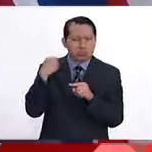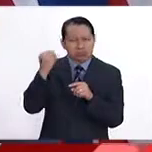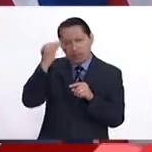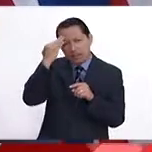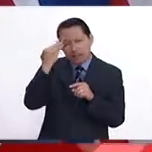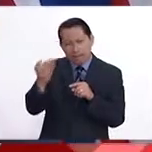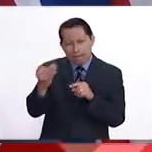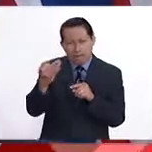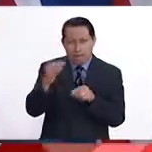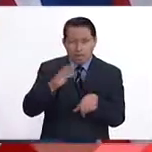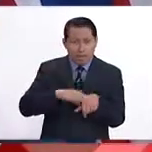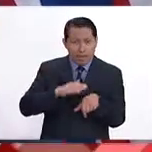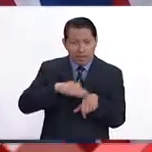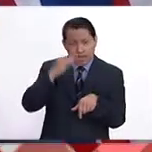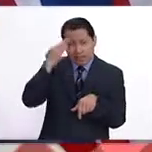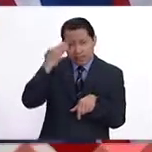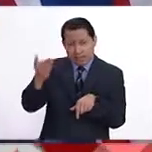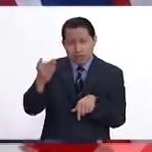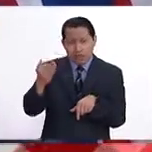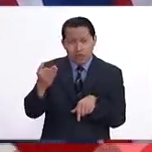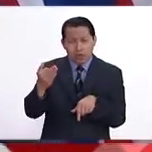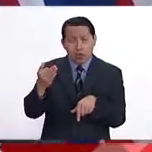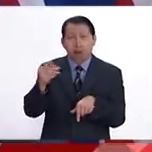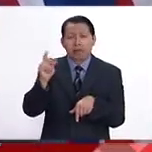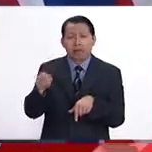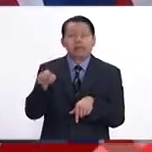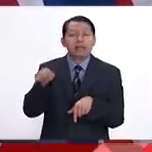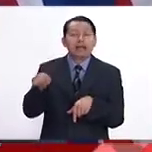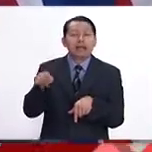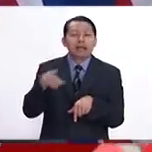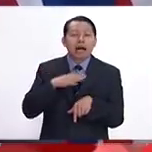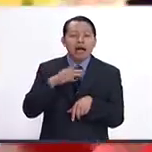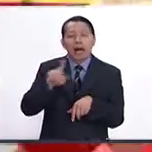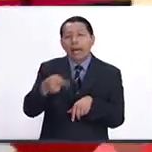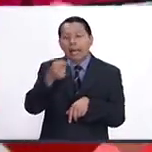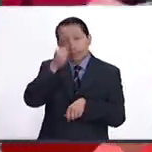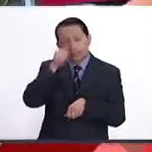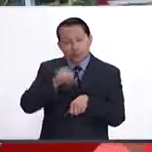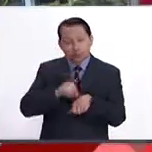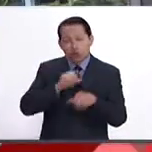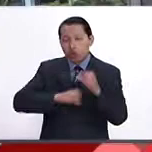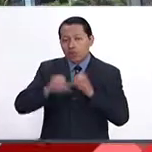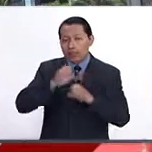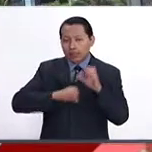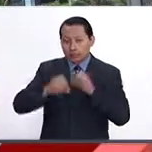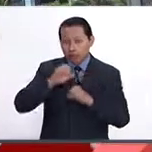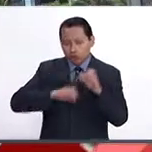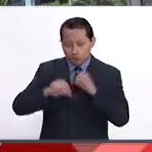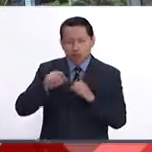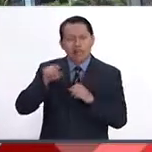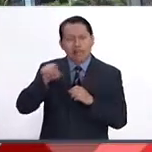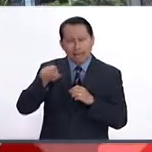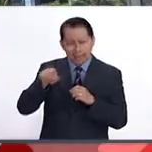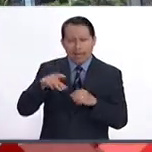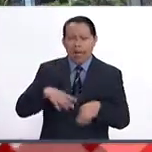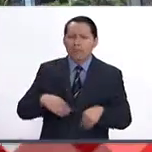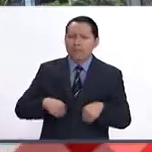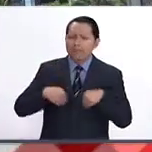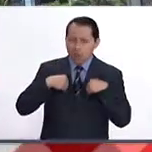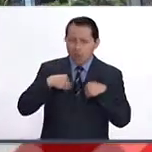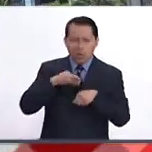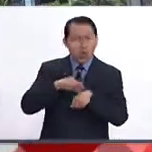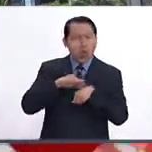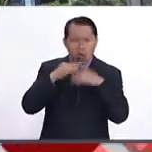tiempo, mucho más tiempo que desde que él es secretario de Comercio. Él vivió la negociación hace